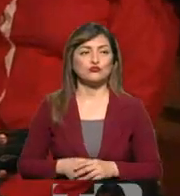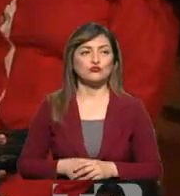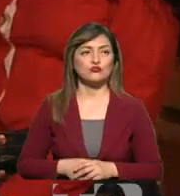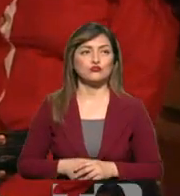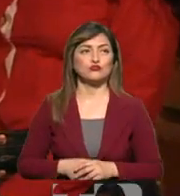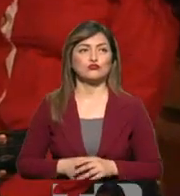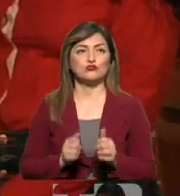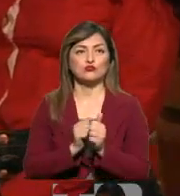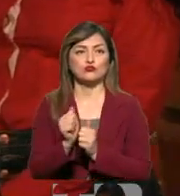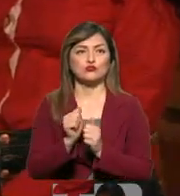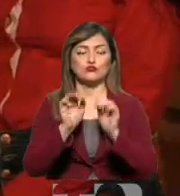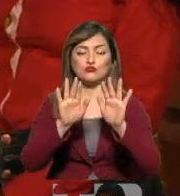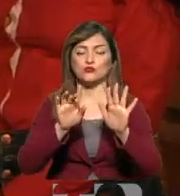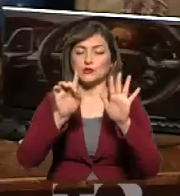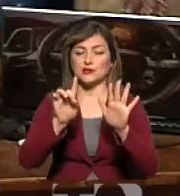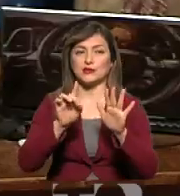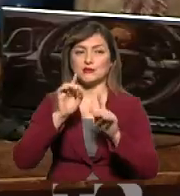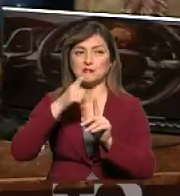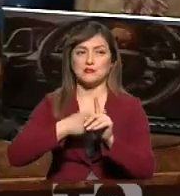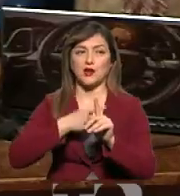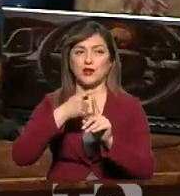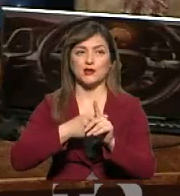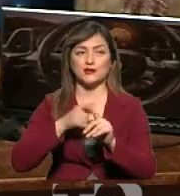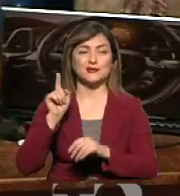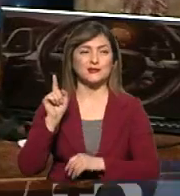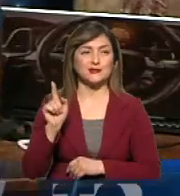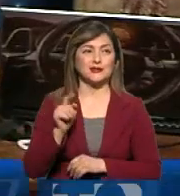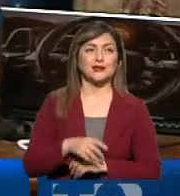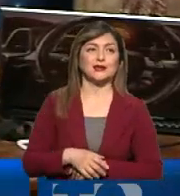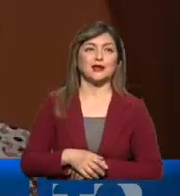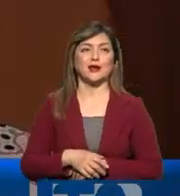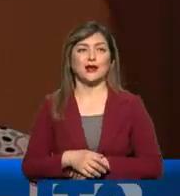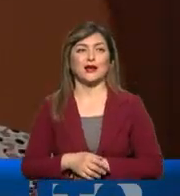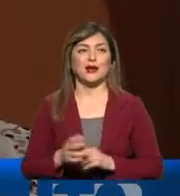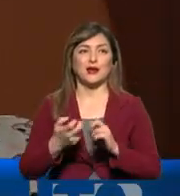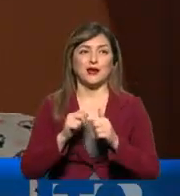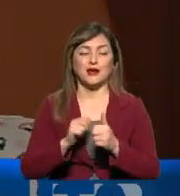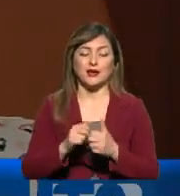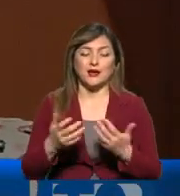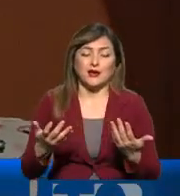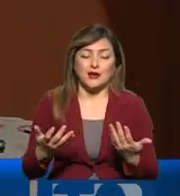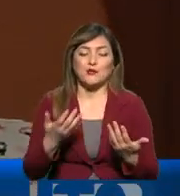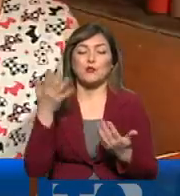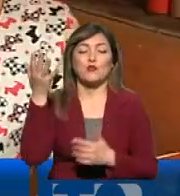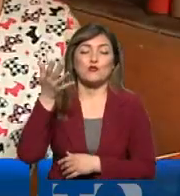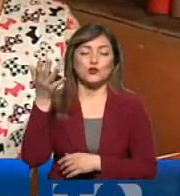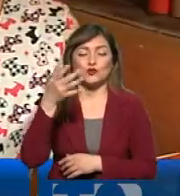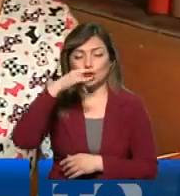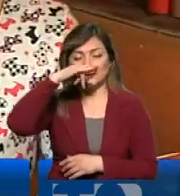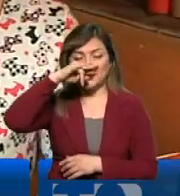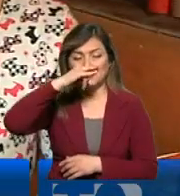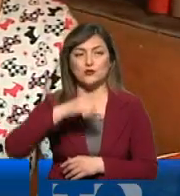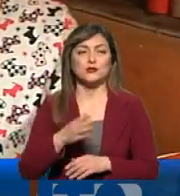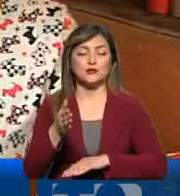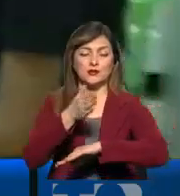Han transcurrido 16 meses de pandemia y Claudia tuvo que adaptarse a la nueva realidad. La mujer es maestra parvularia y